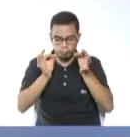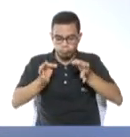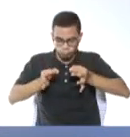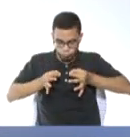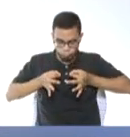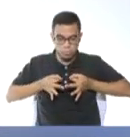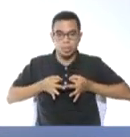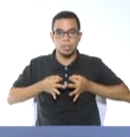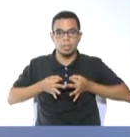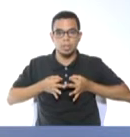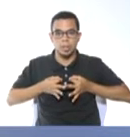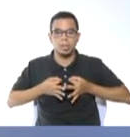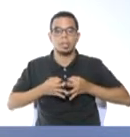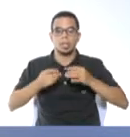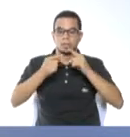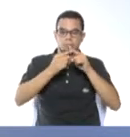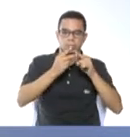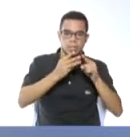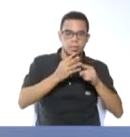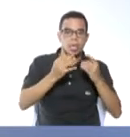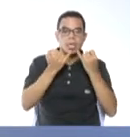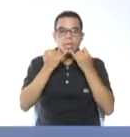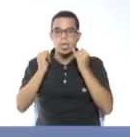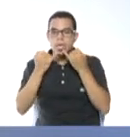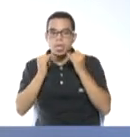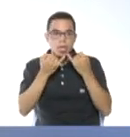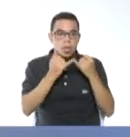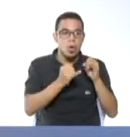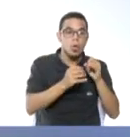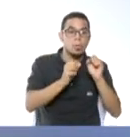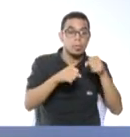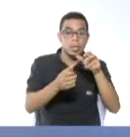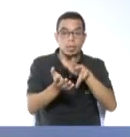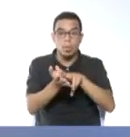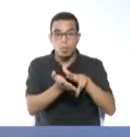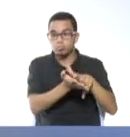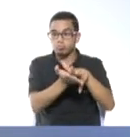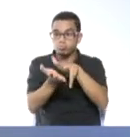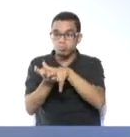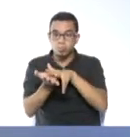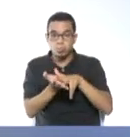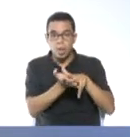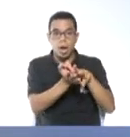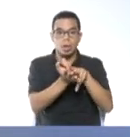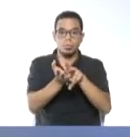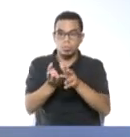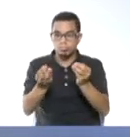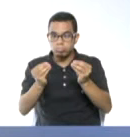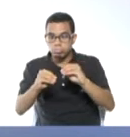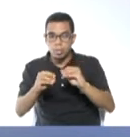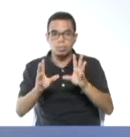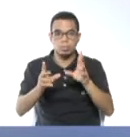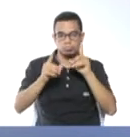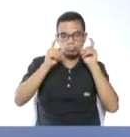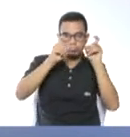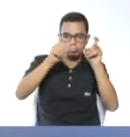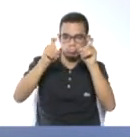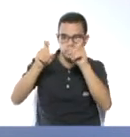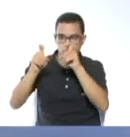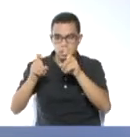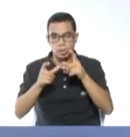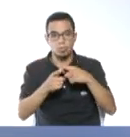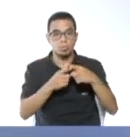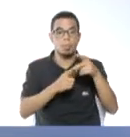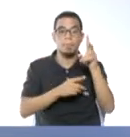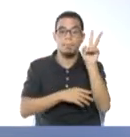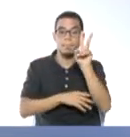de lo plurilingüe, es decir, que hay una transformación en las políticas estadales donde Venezuela tiene